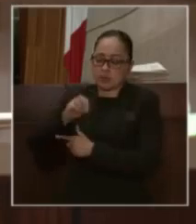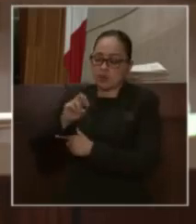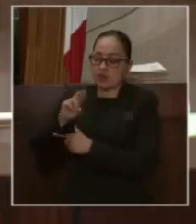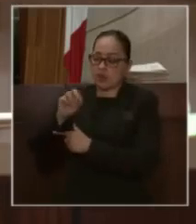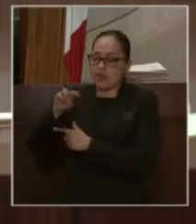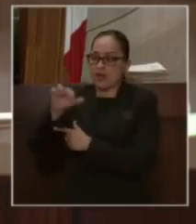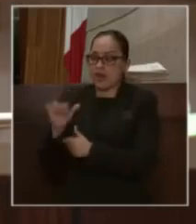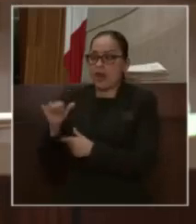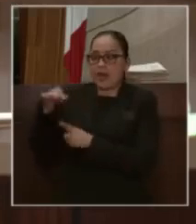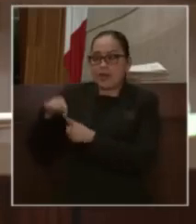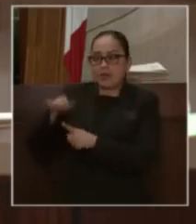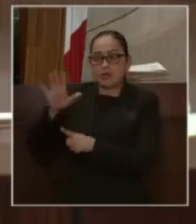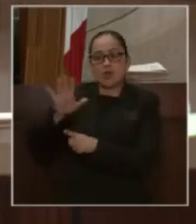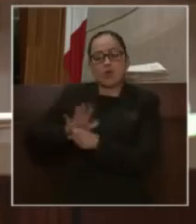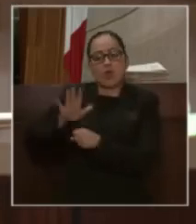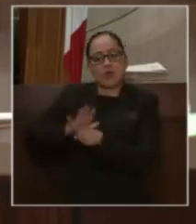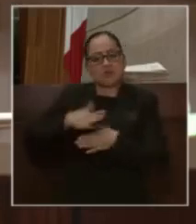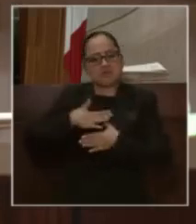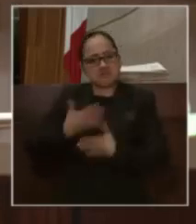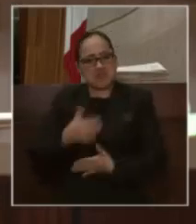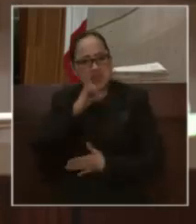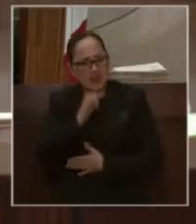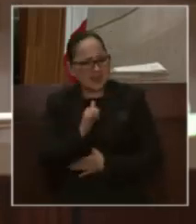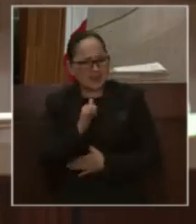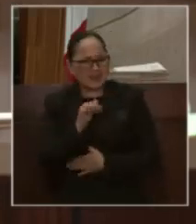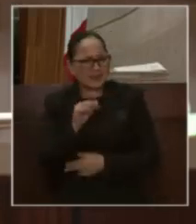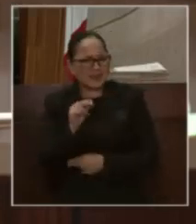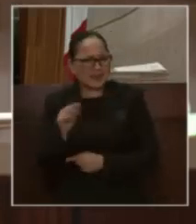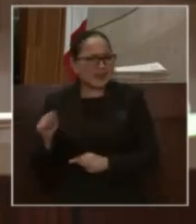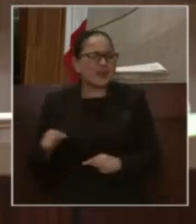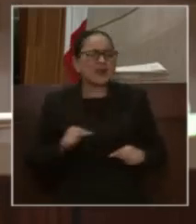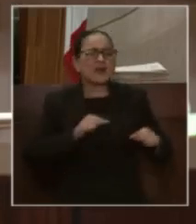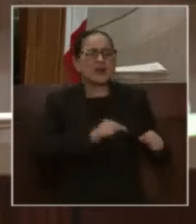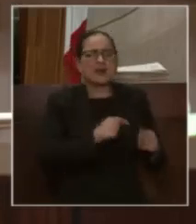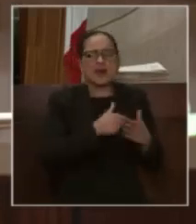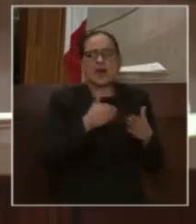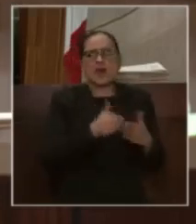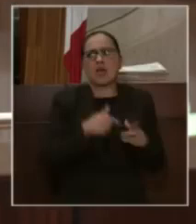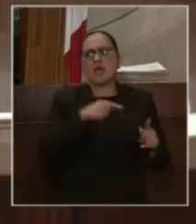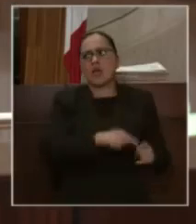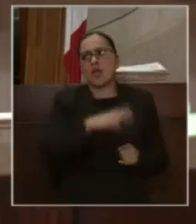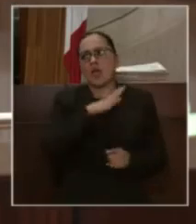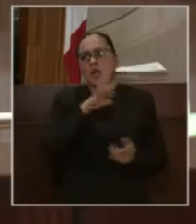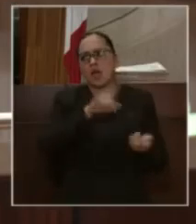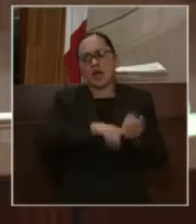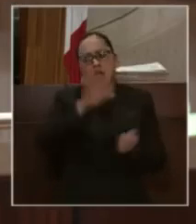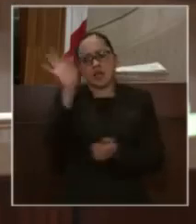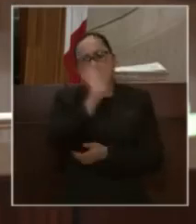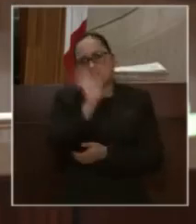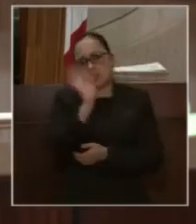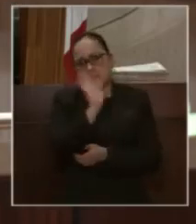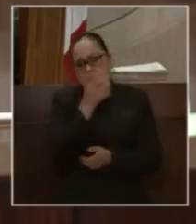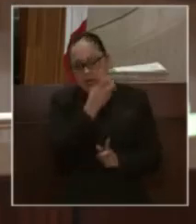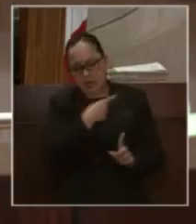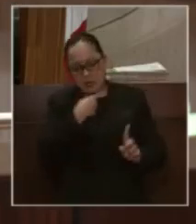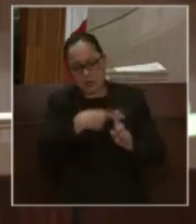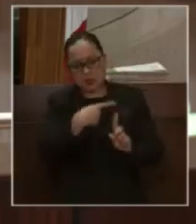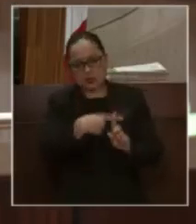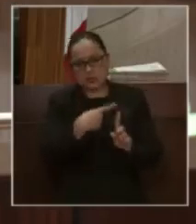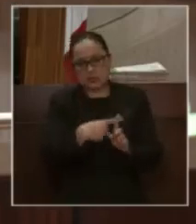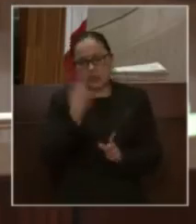partido Morena, y por lo tanto, habiendo esa presunción positiva en